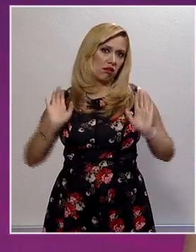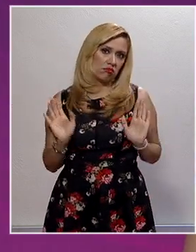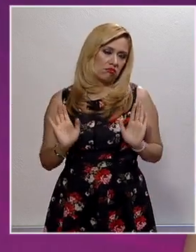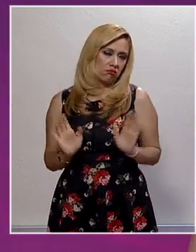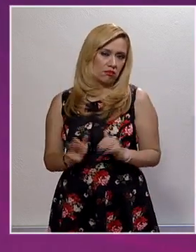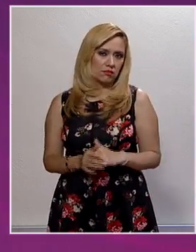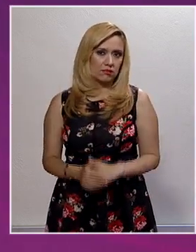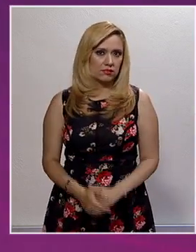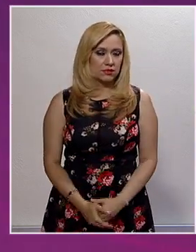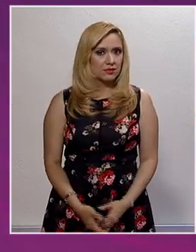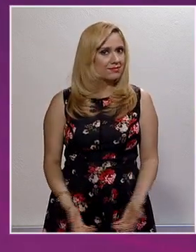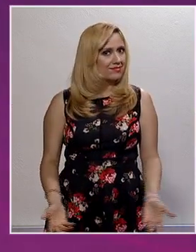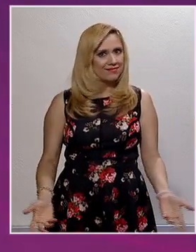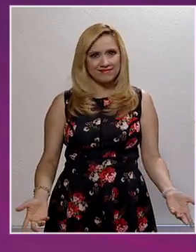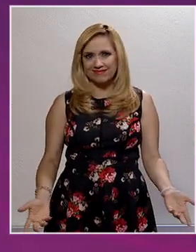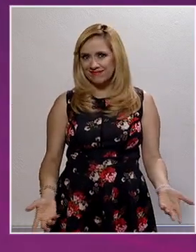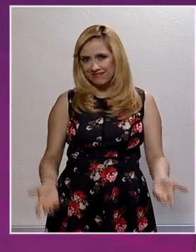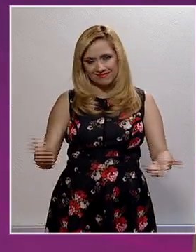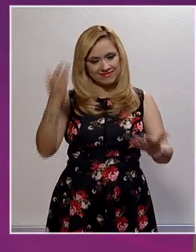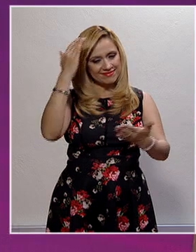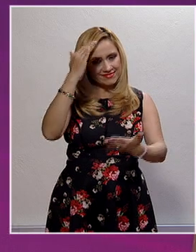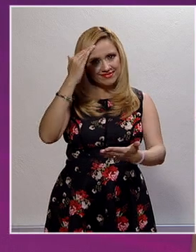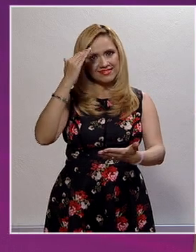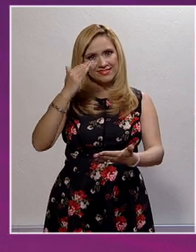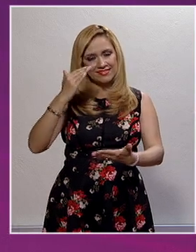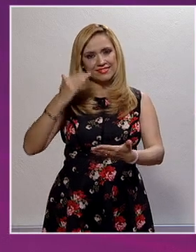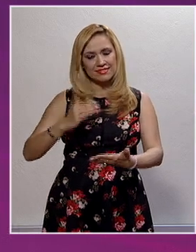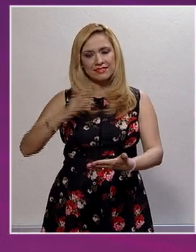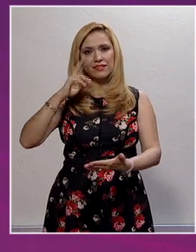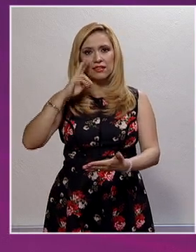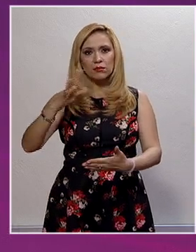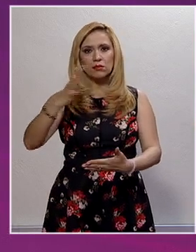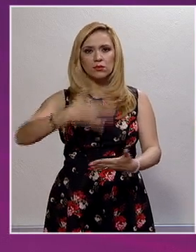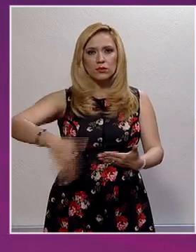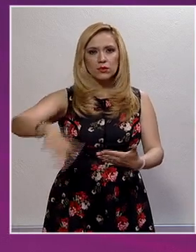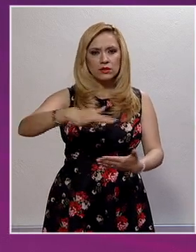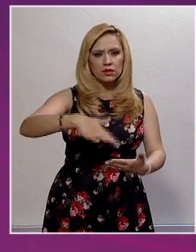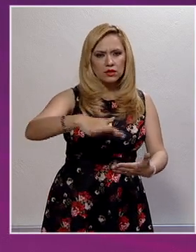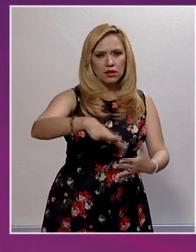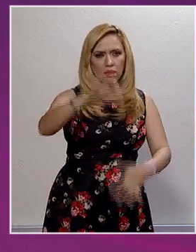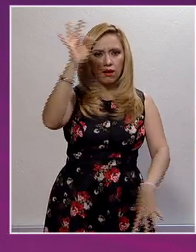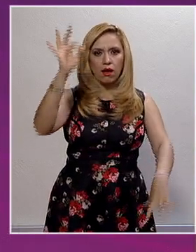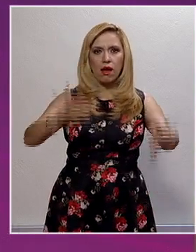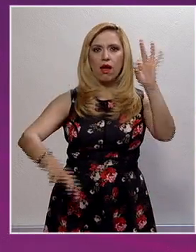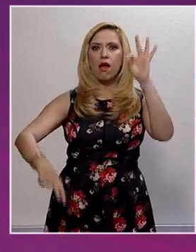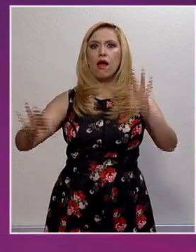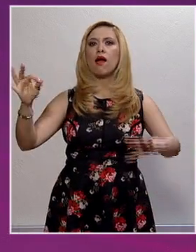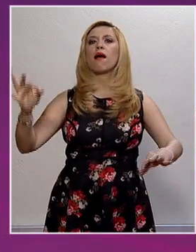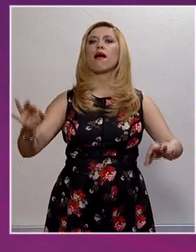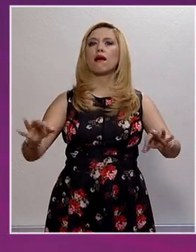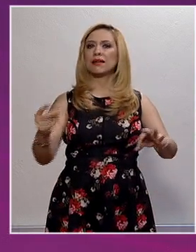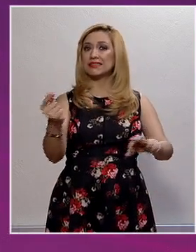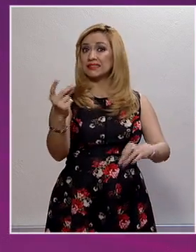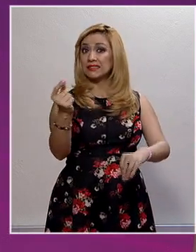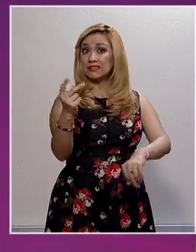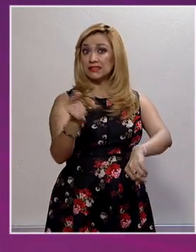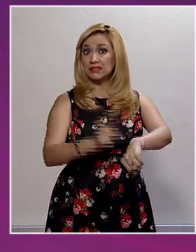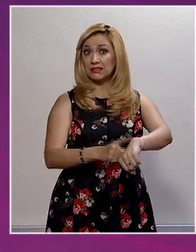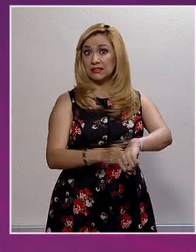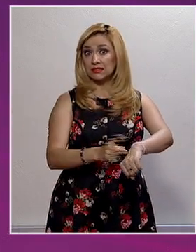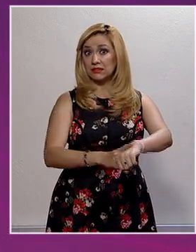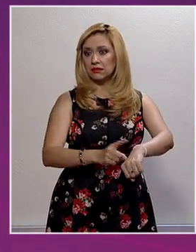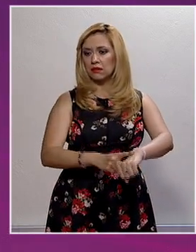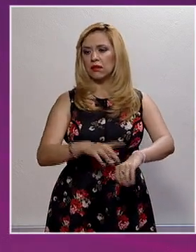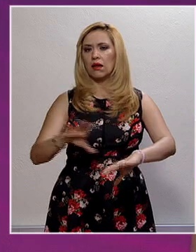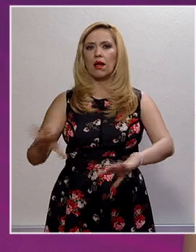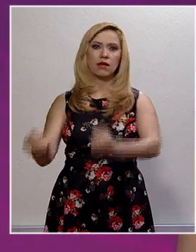bien emprender todas las acciones necesarias para buscarlas inmediatamente dentro de las primeras horas y encontrarlas con